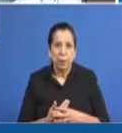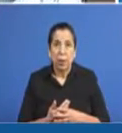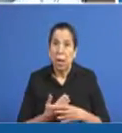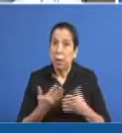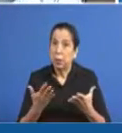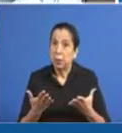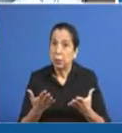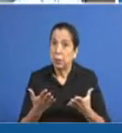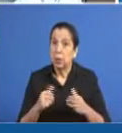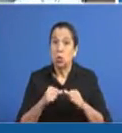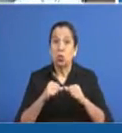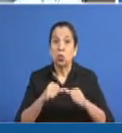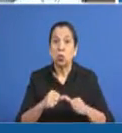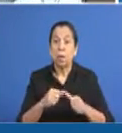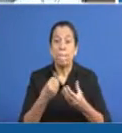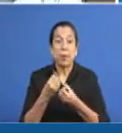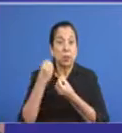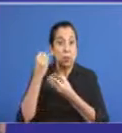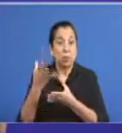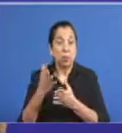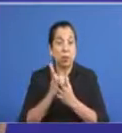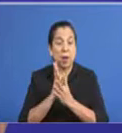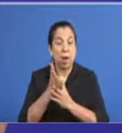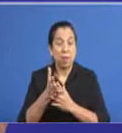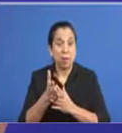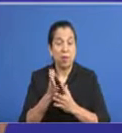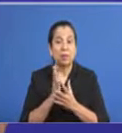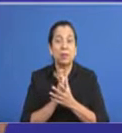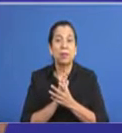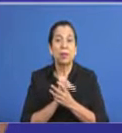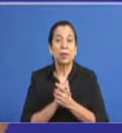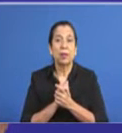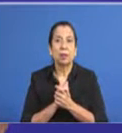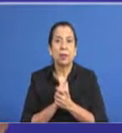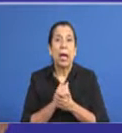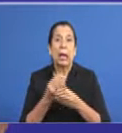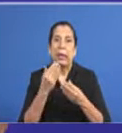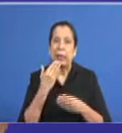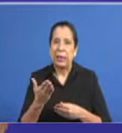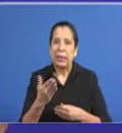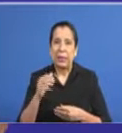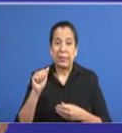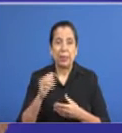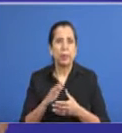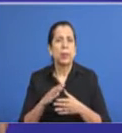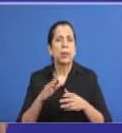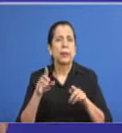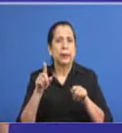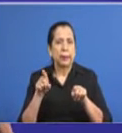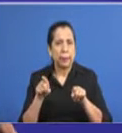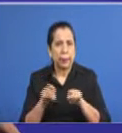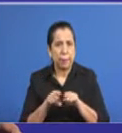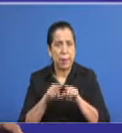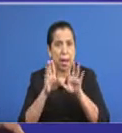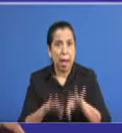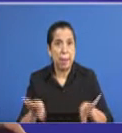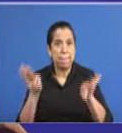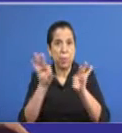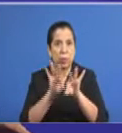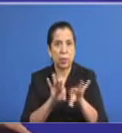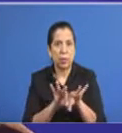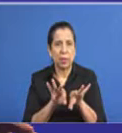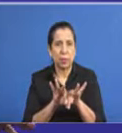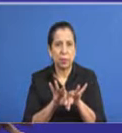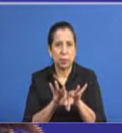Betseray, continuamos entonces con más información a través de este espacio. Así es, Aracelis. Y sobre todo, la importancia de